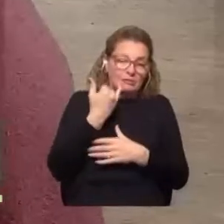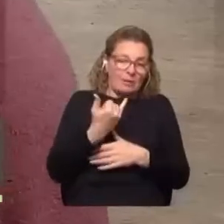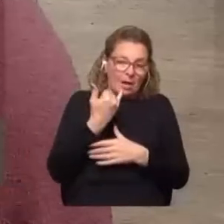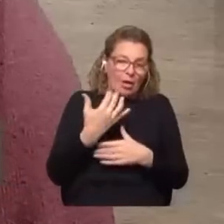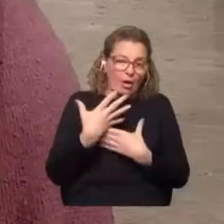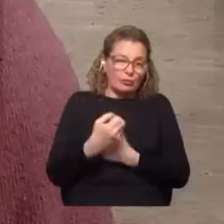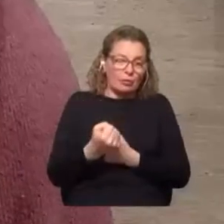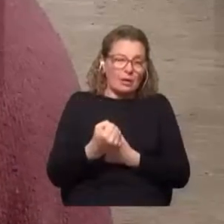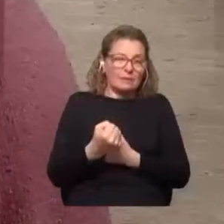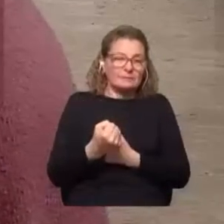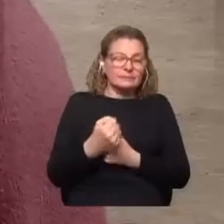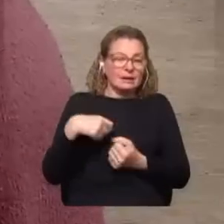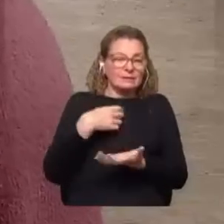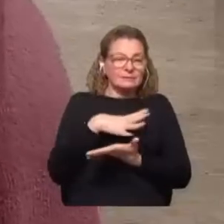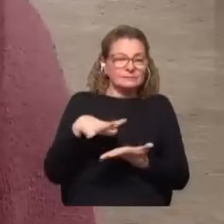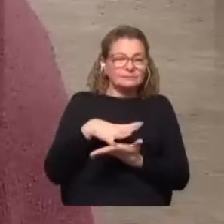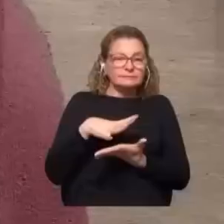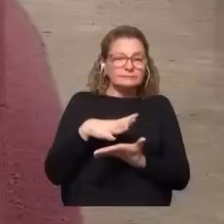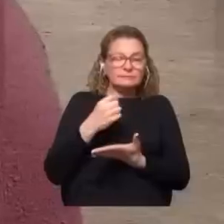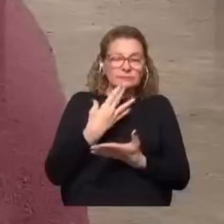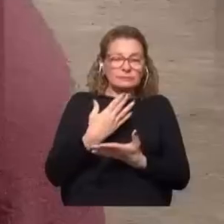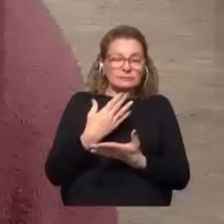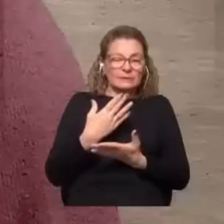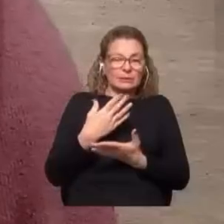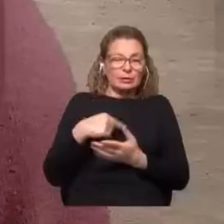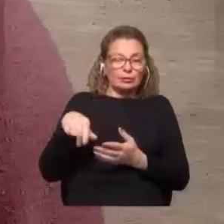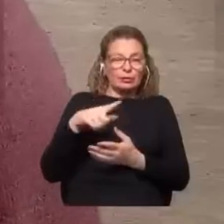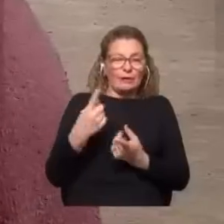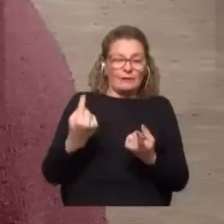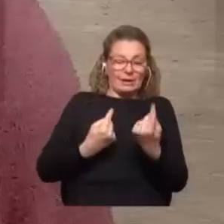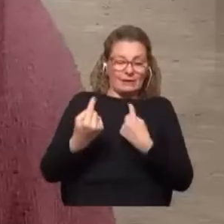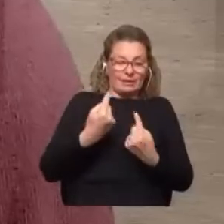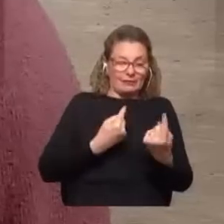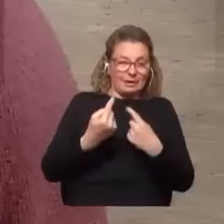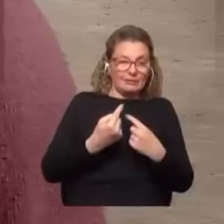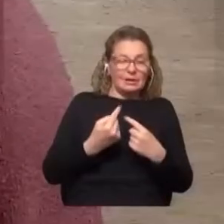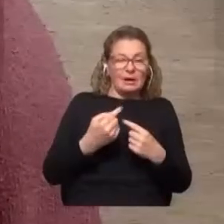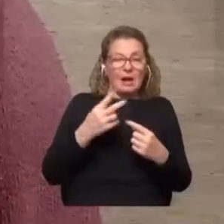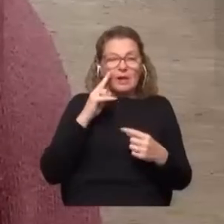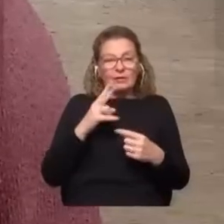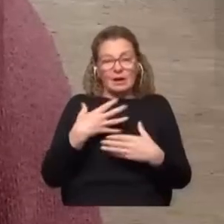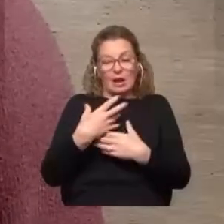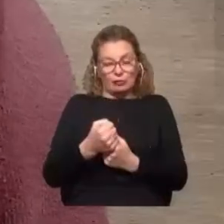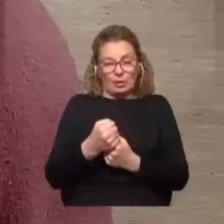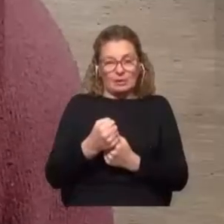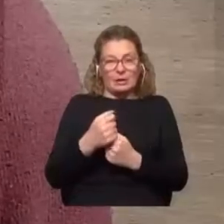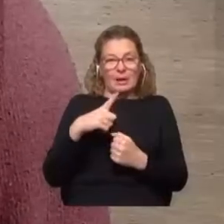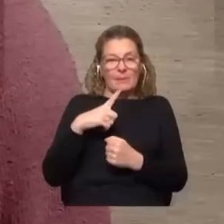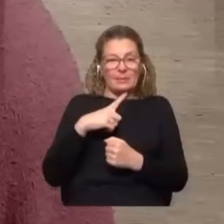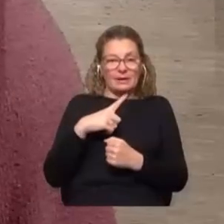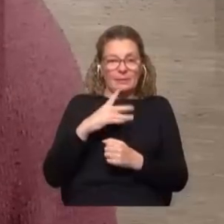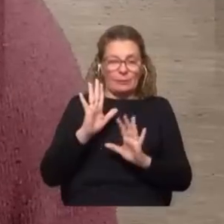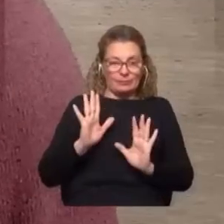llamado a ponerse al tanto de la situación y bueno quedaron en venir a vichar y a intentar dar una mano que Esperemos